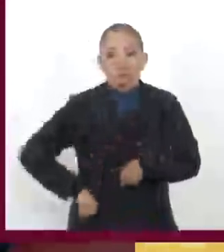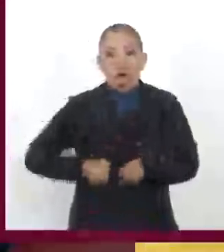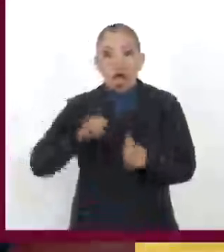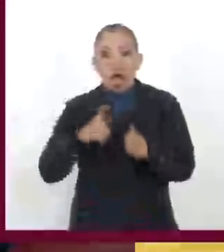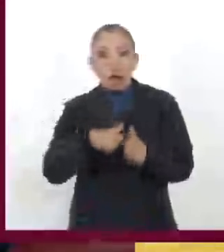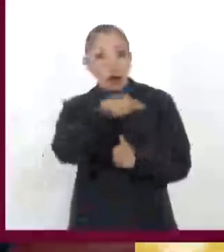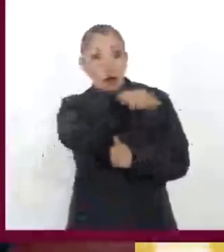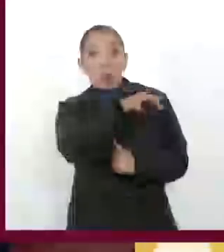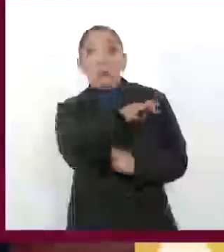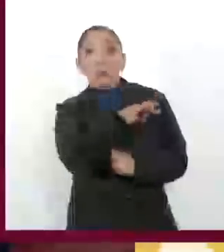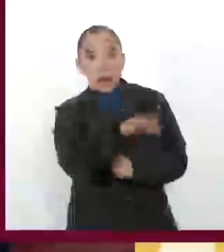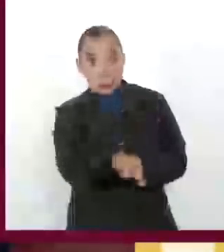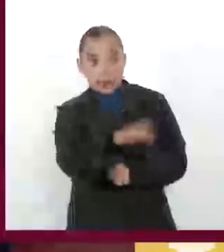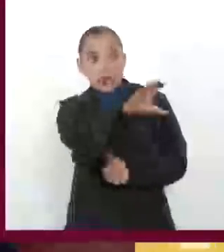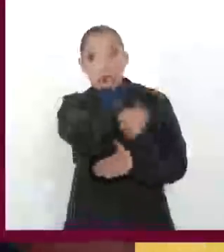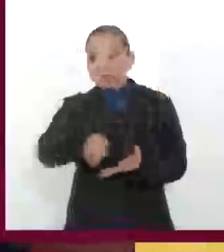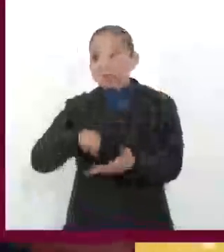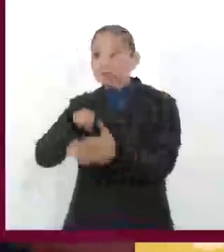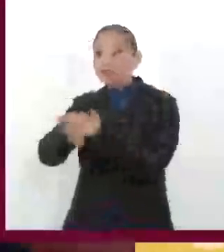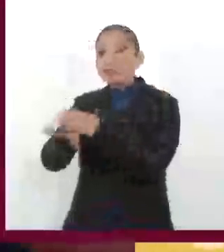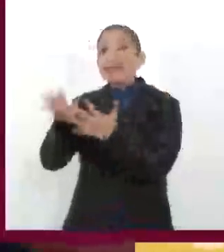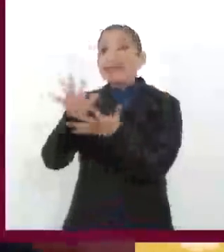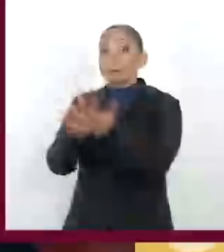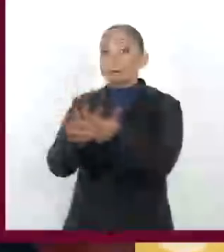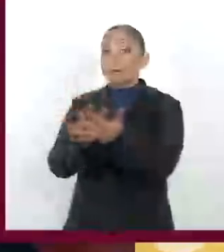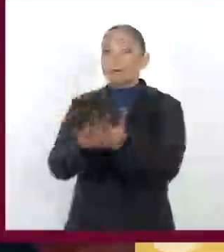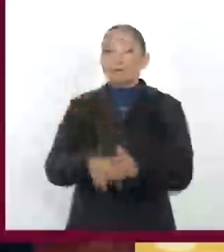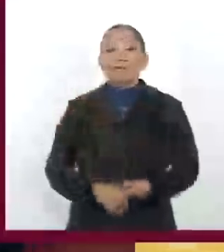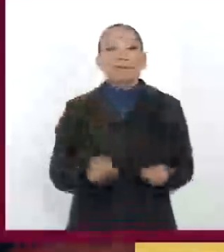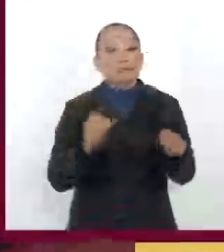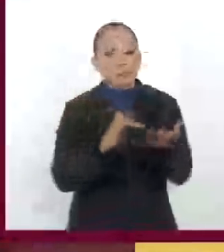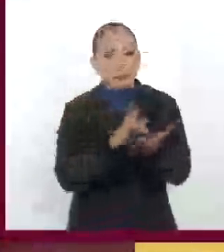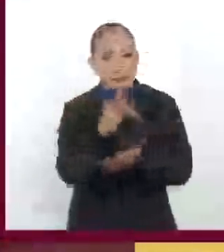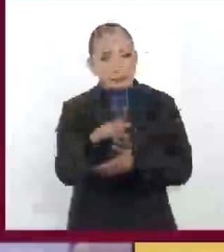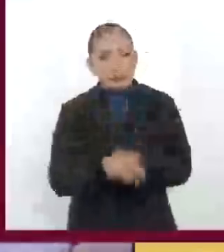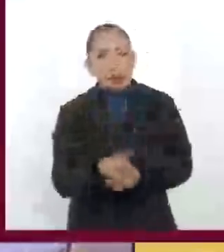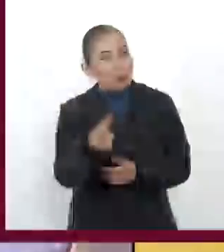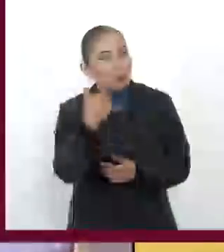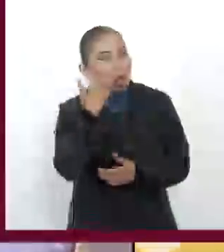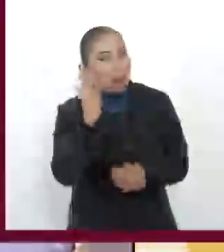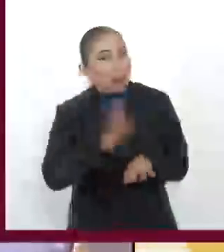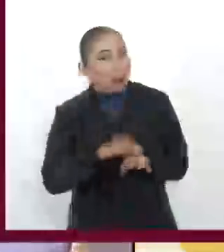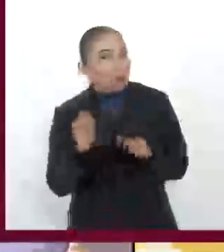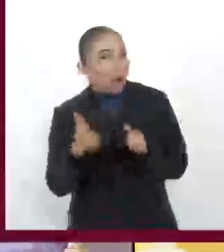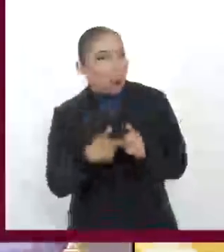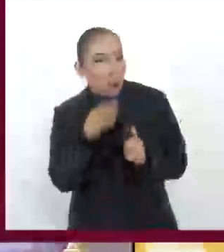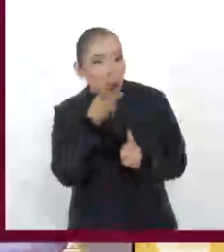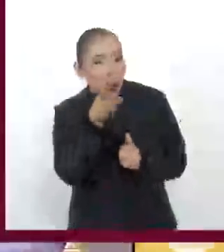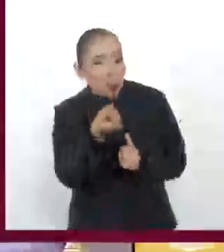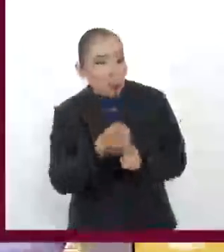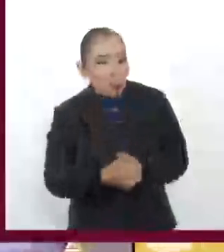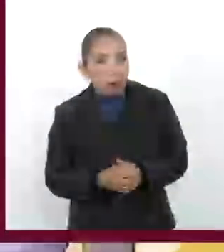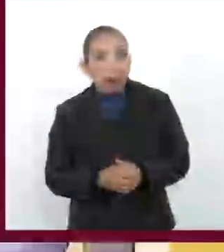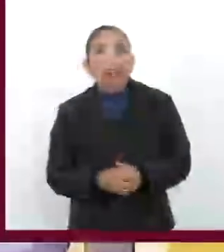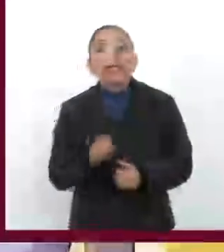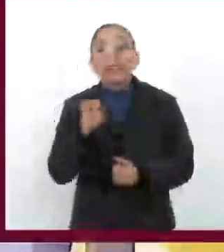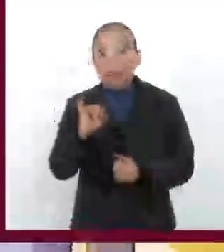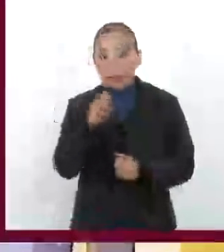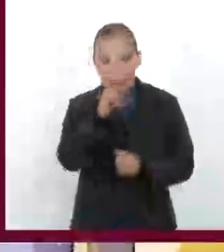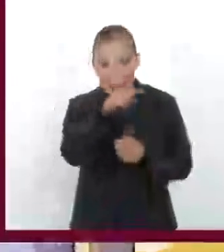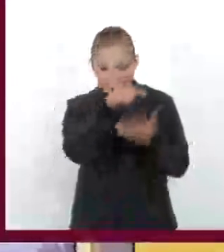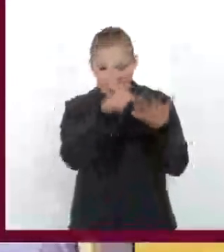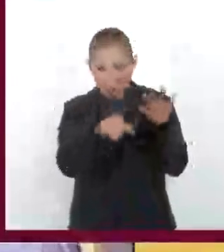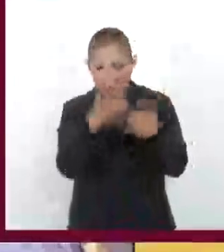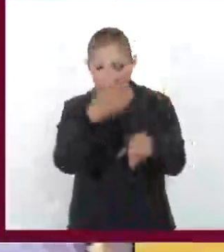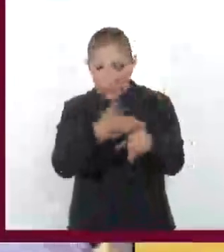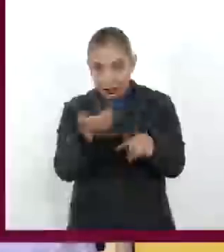hacerse acreedores incluso a la pena de prisión. Muchas gracias. ¿Le gustaría agregar algo? Sí, aparte